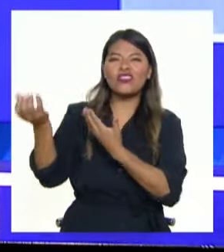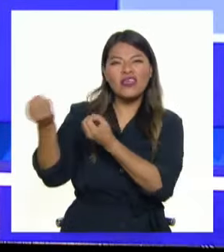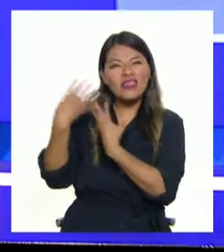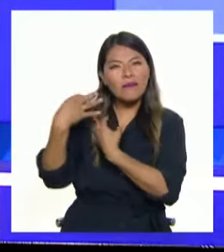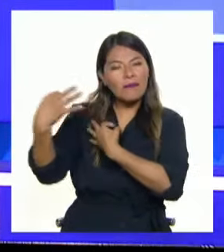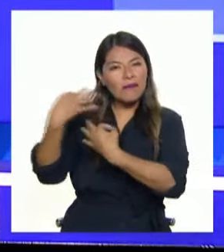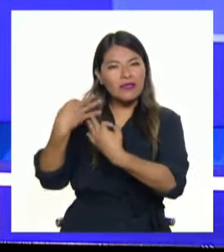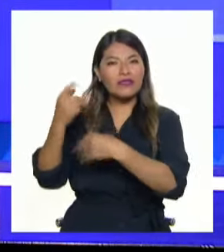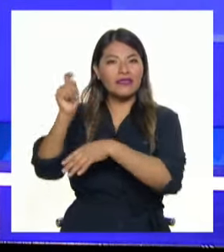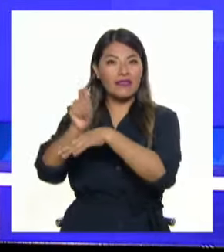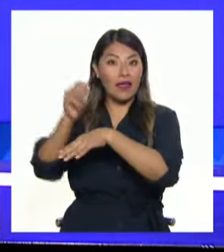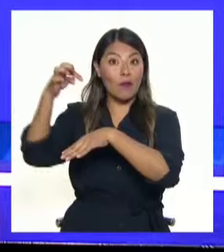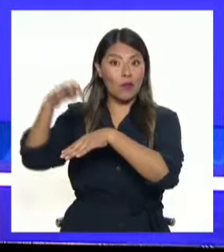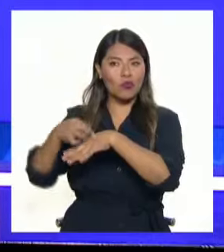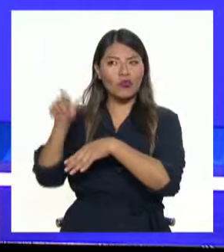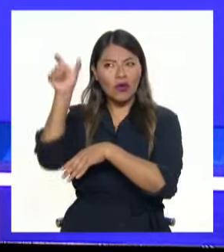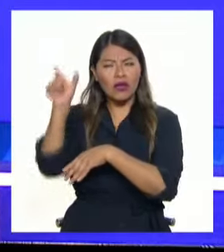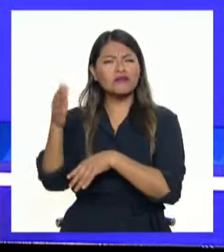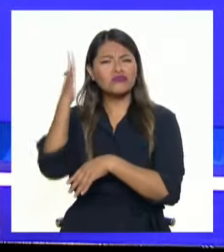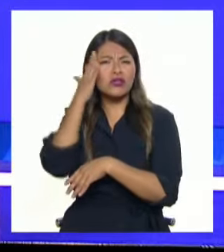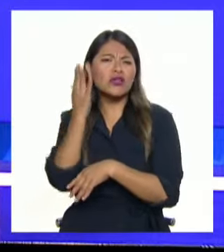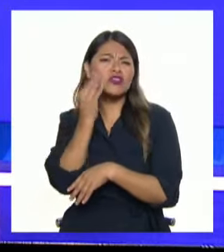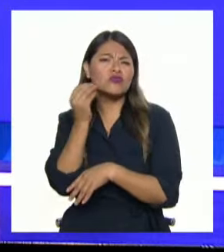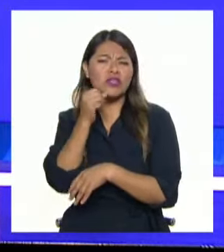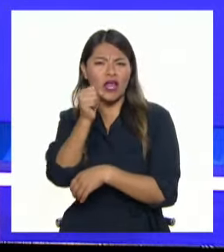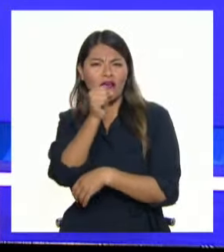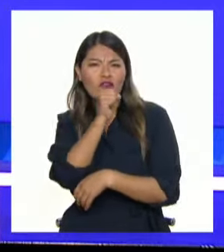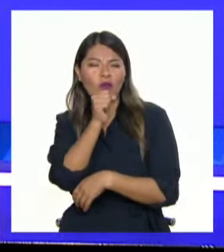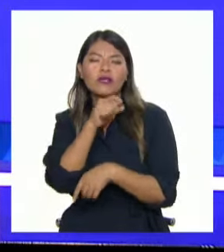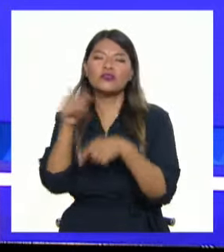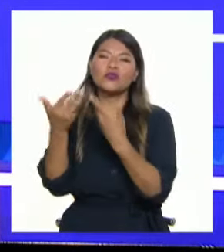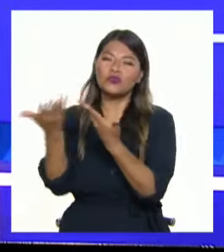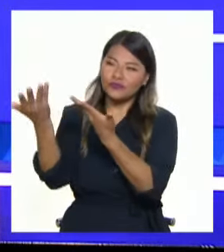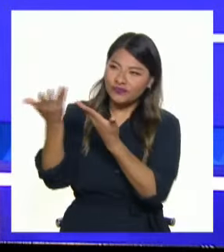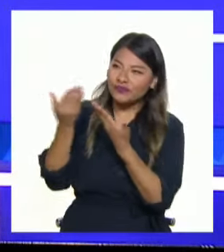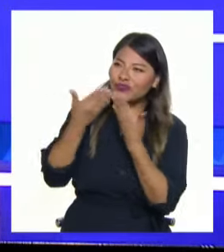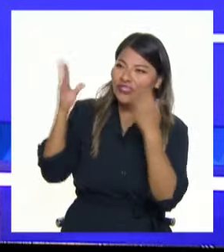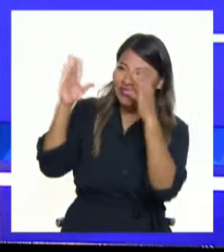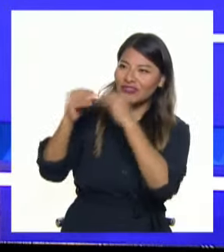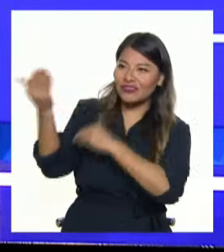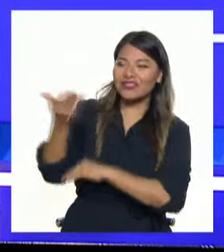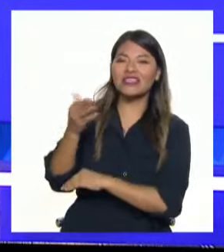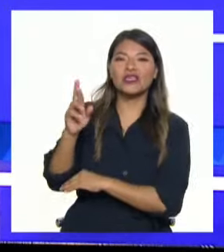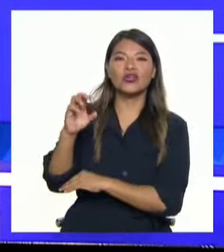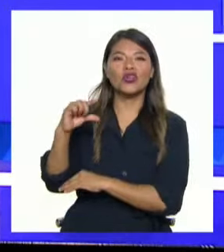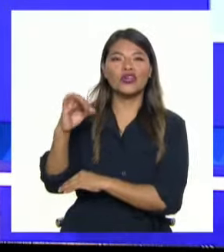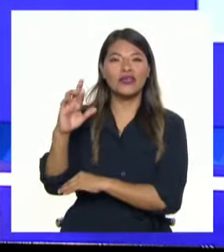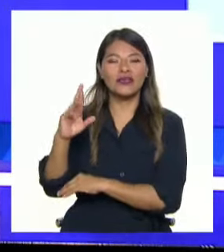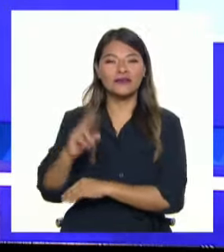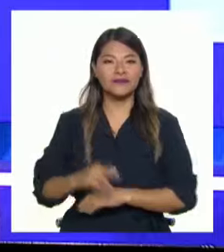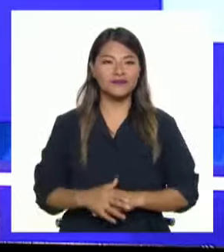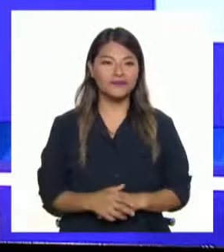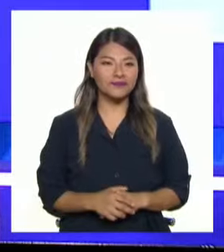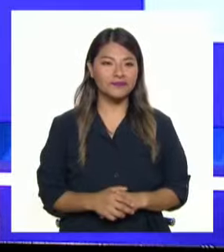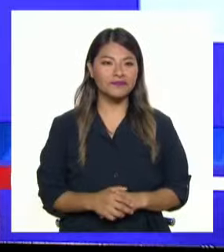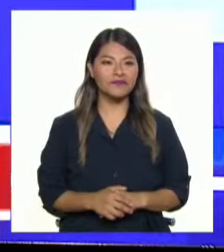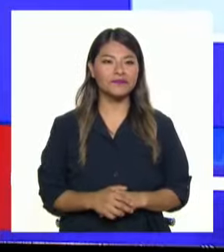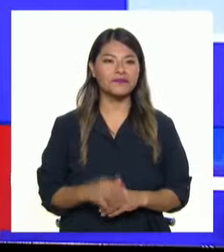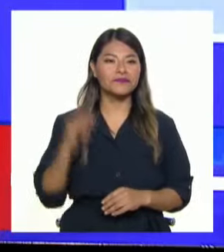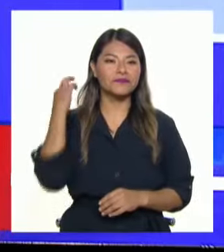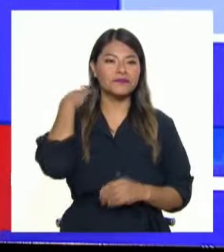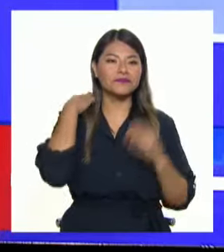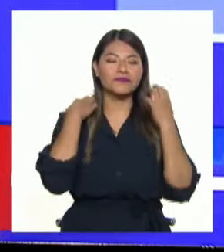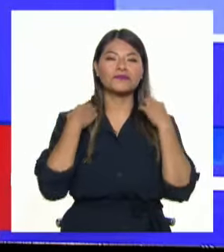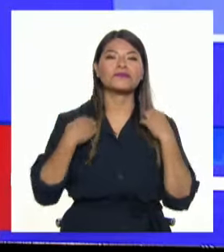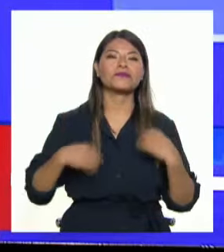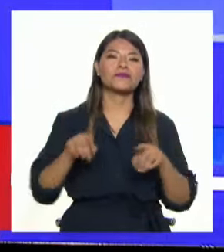mayores detalles qué es lo que ha sucedido en esta zona del oriente peruano. Roger, ¿cómo está? Buenas noches. Muy buenas noches, Omar. Exactamente